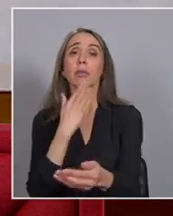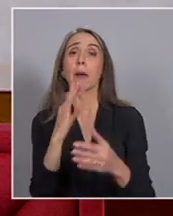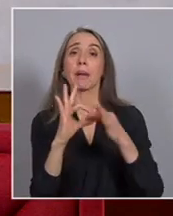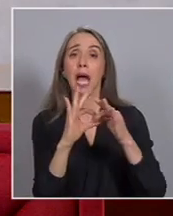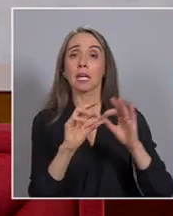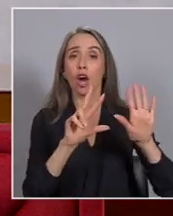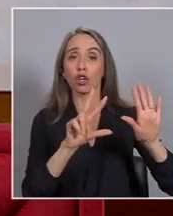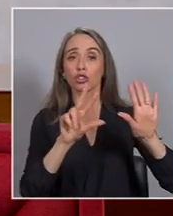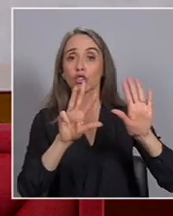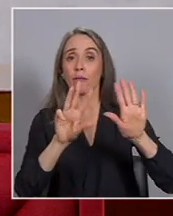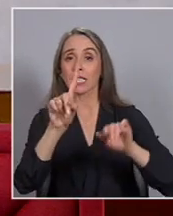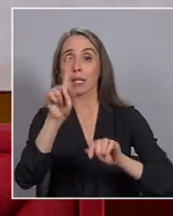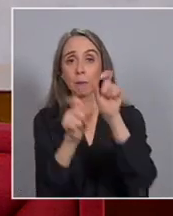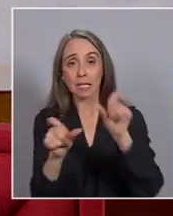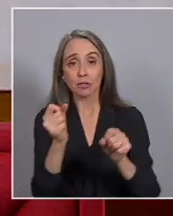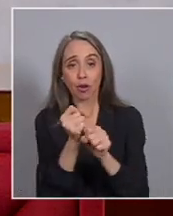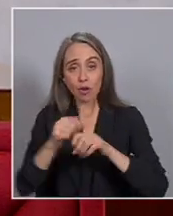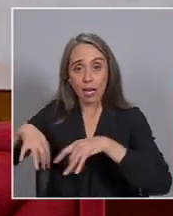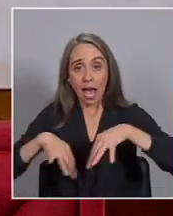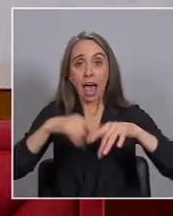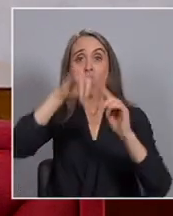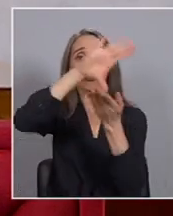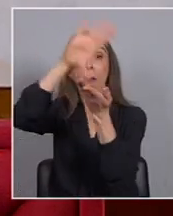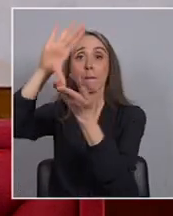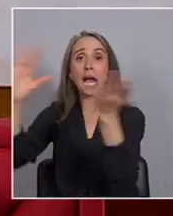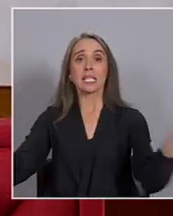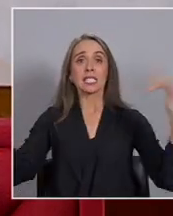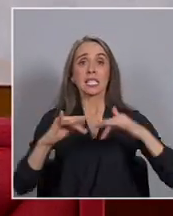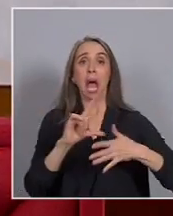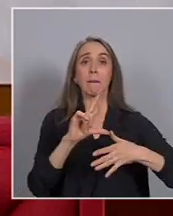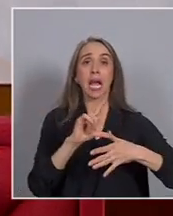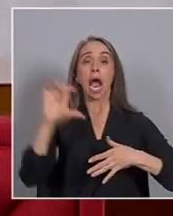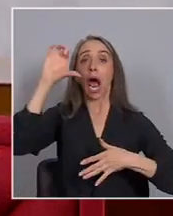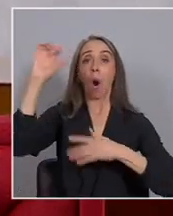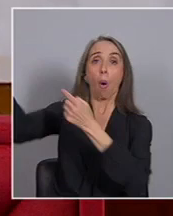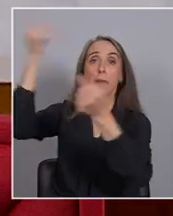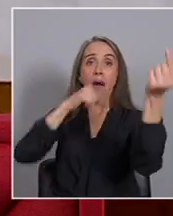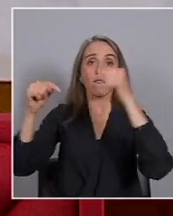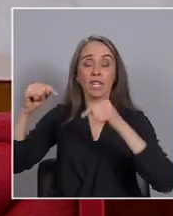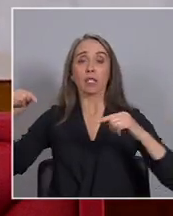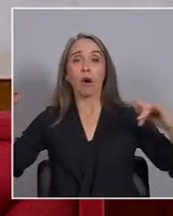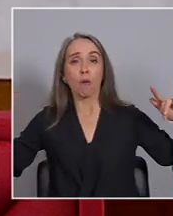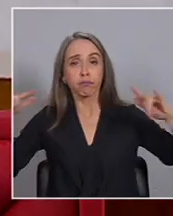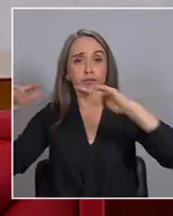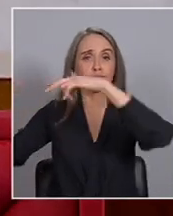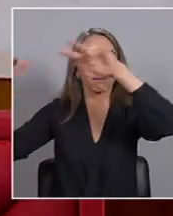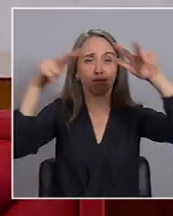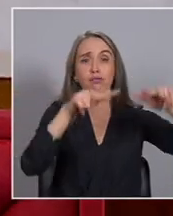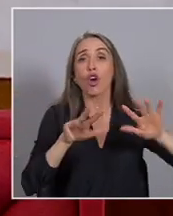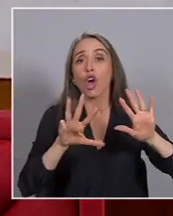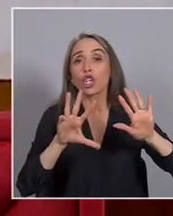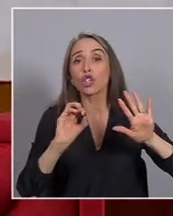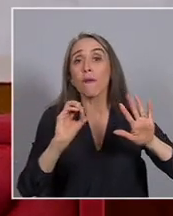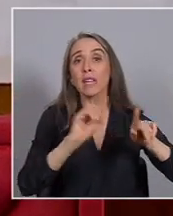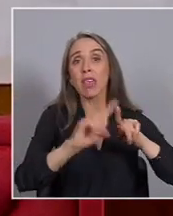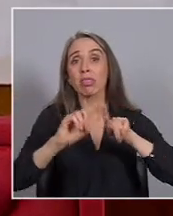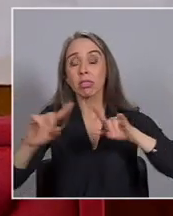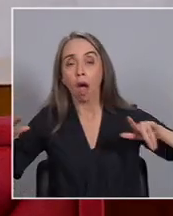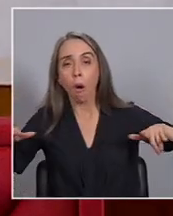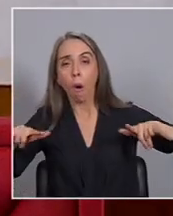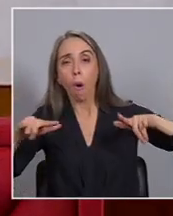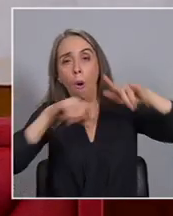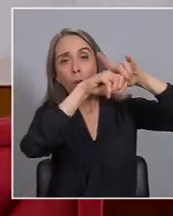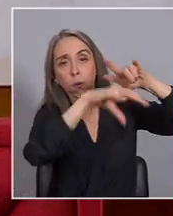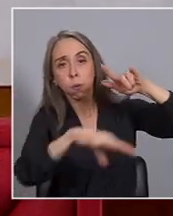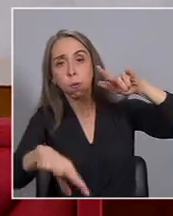a los 891 brigadistas de América Latina y Europa que hicieron posible el despliegue de más de 90 aeronaves.